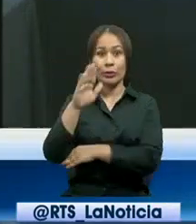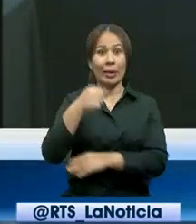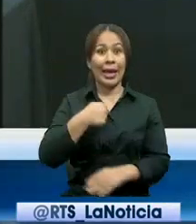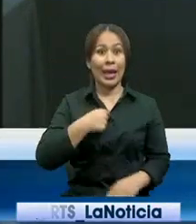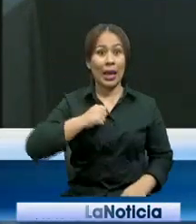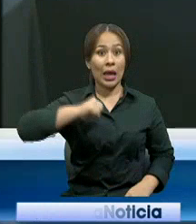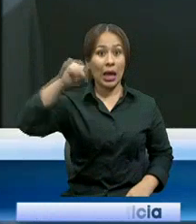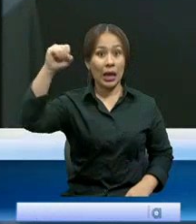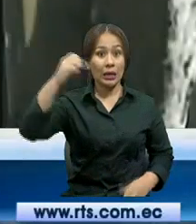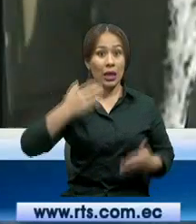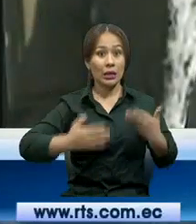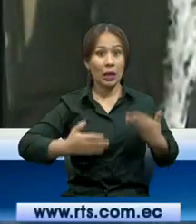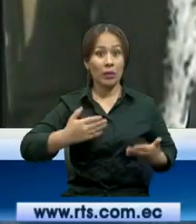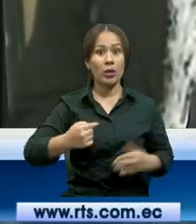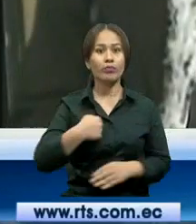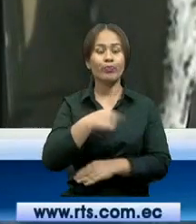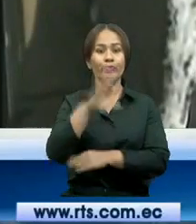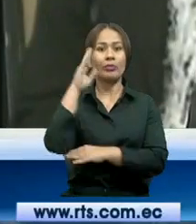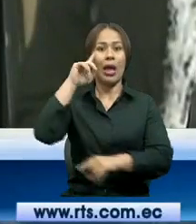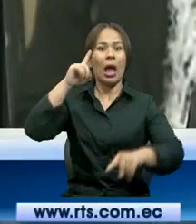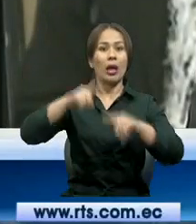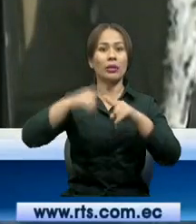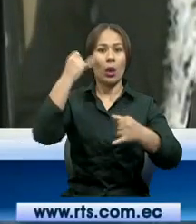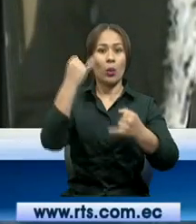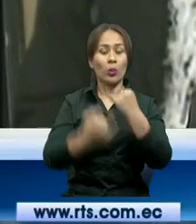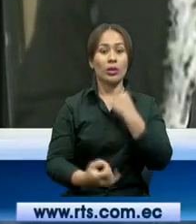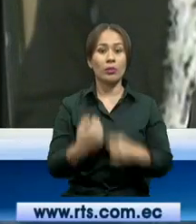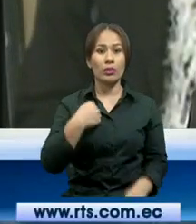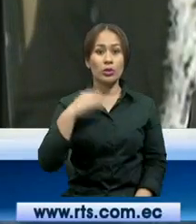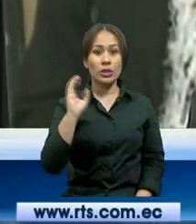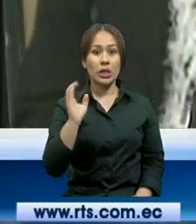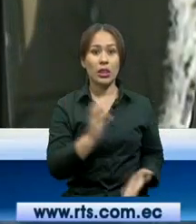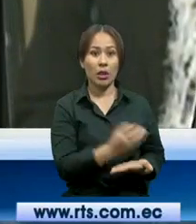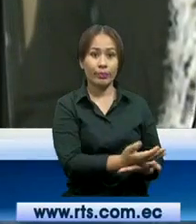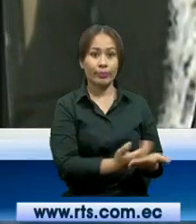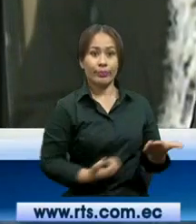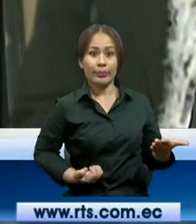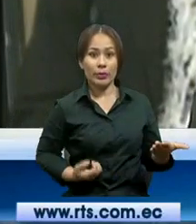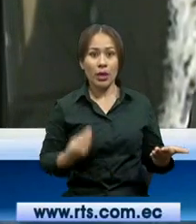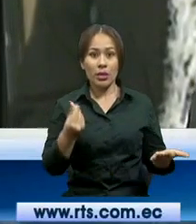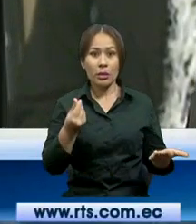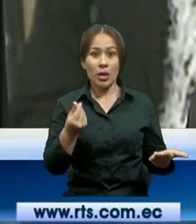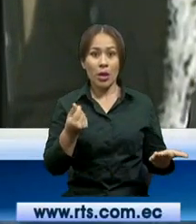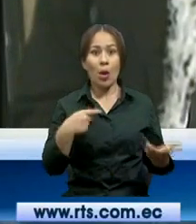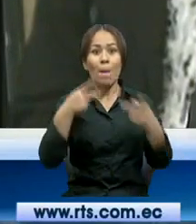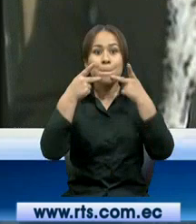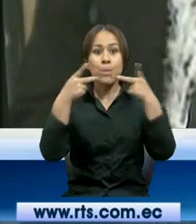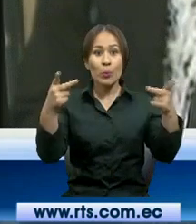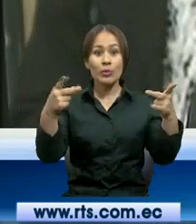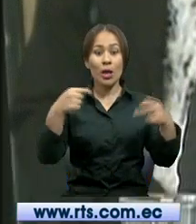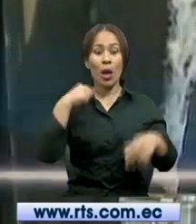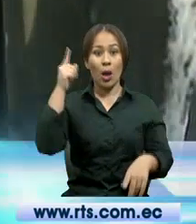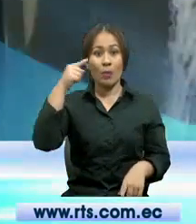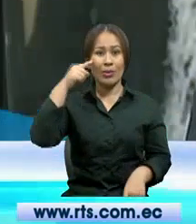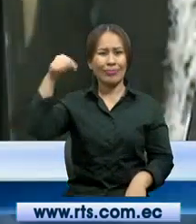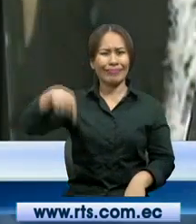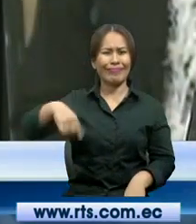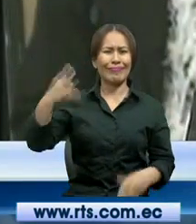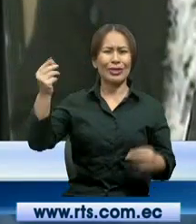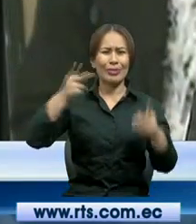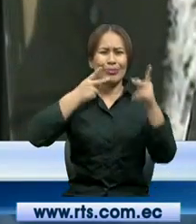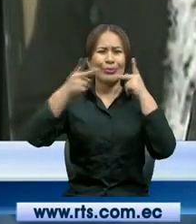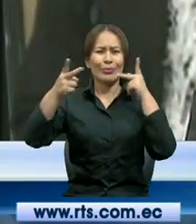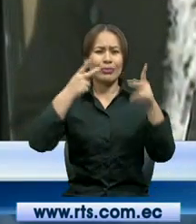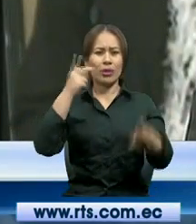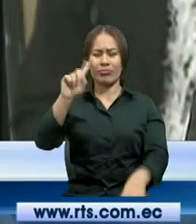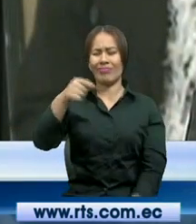llegar a Carondelet. Hasta el último centavo del presupuesto de publicidad del gobierno